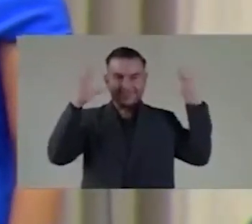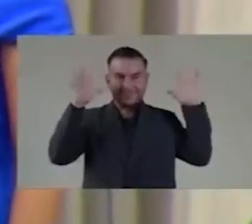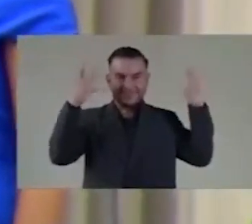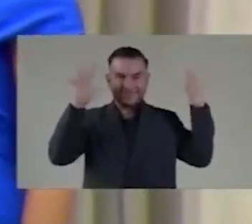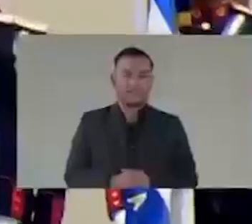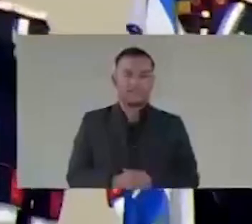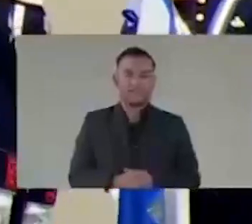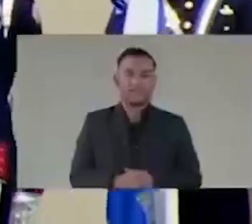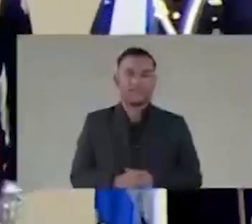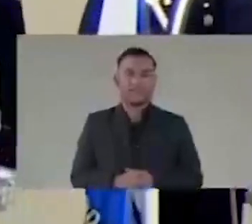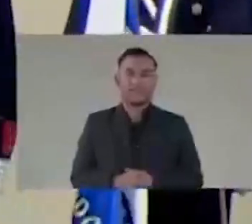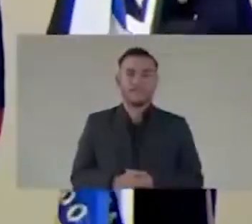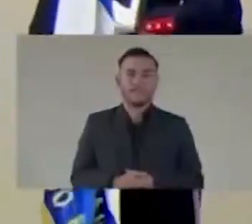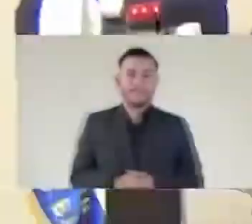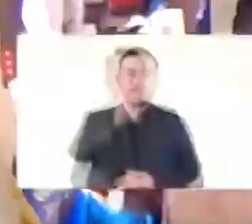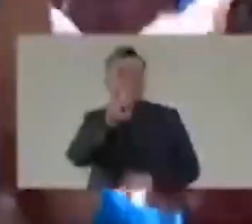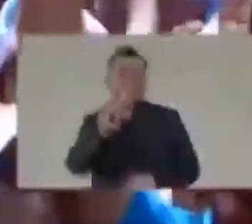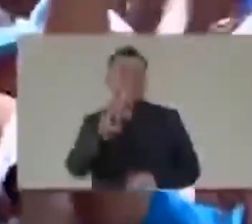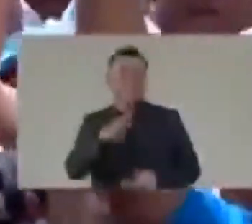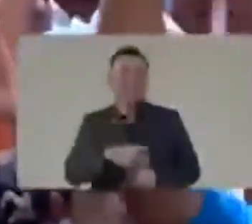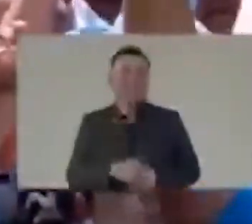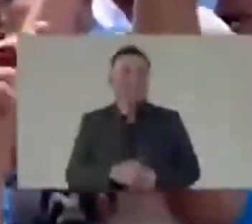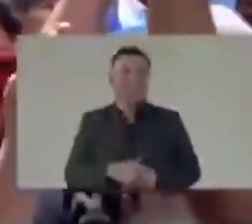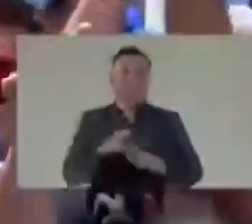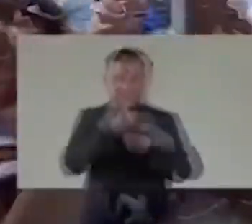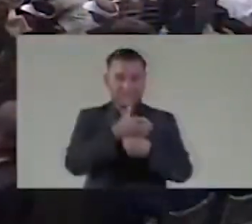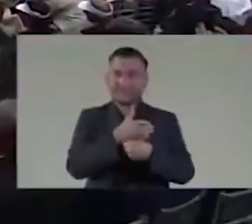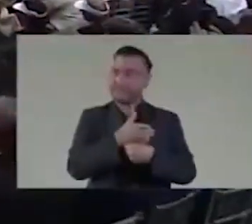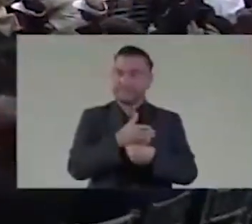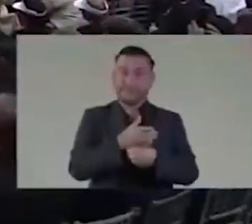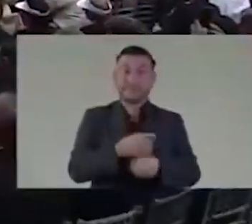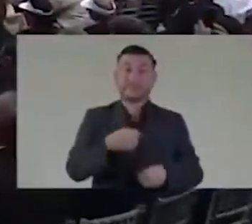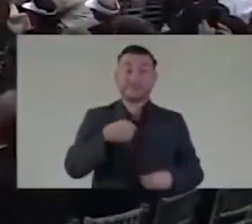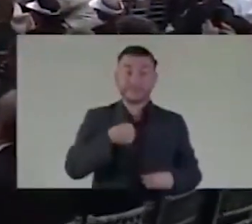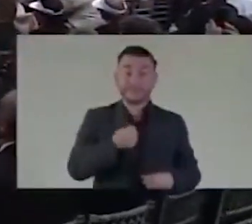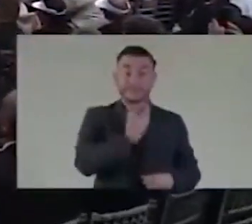presidente Bukele también les tomó juramento. Juramos